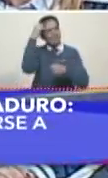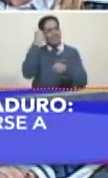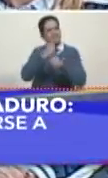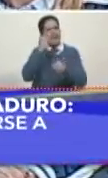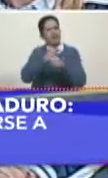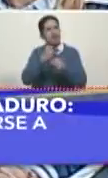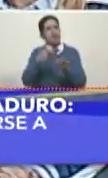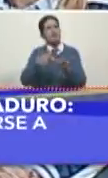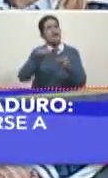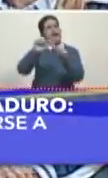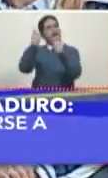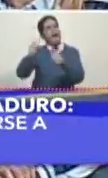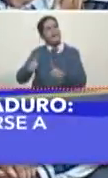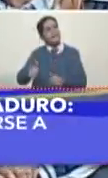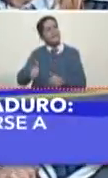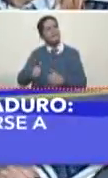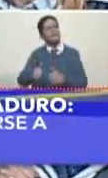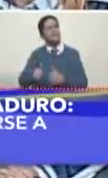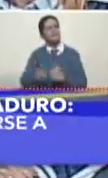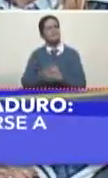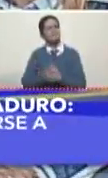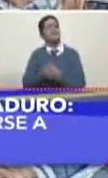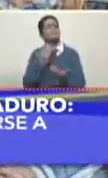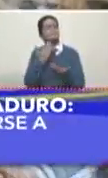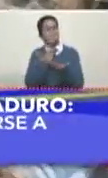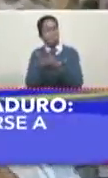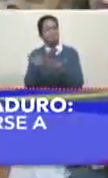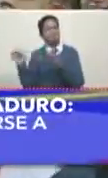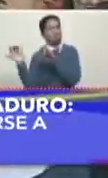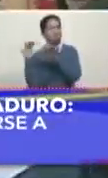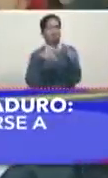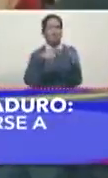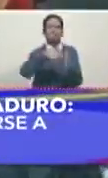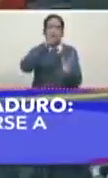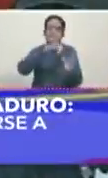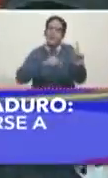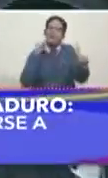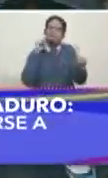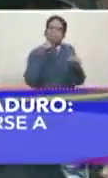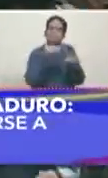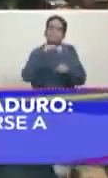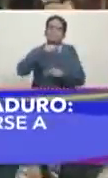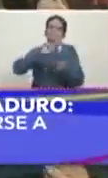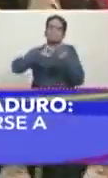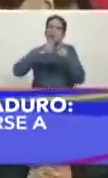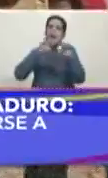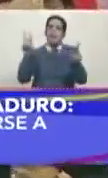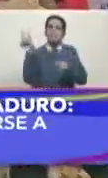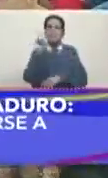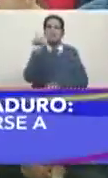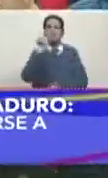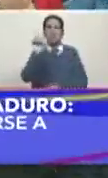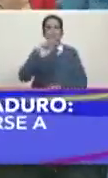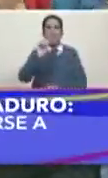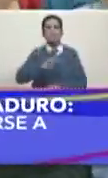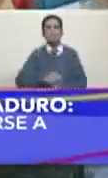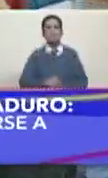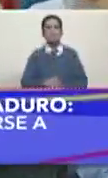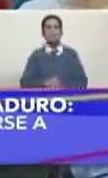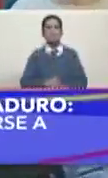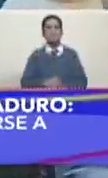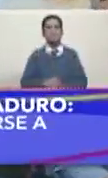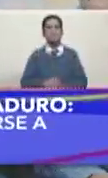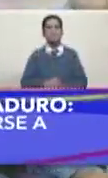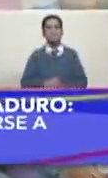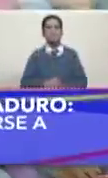los artistas. En el mundo entero, a firmar por la paz de Venezuela. A creer